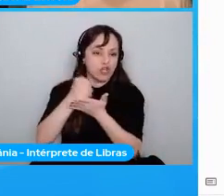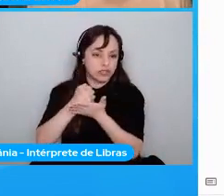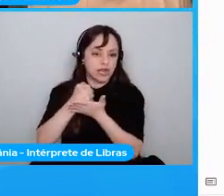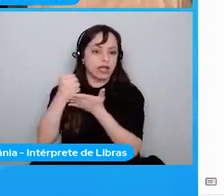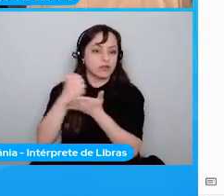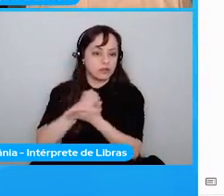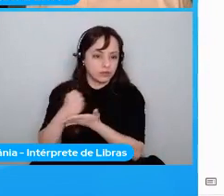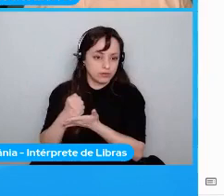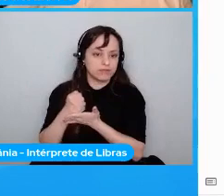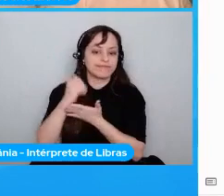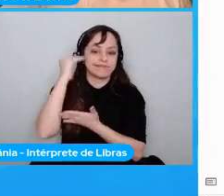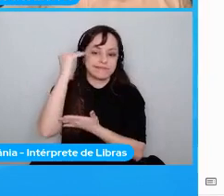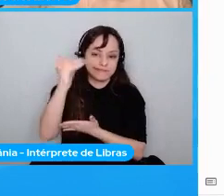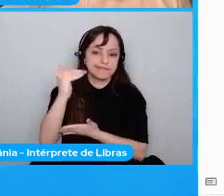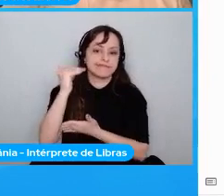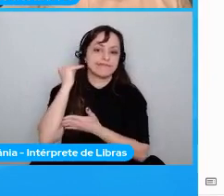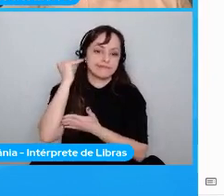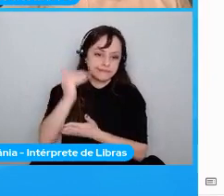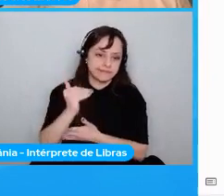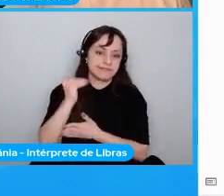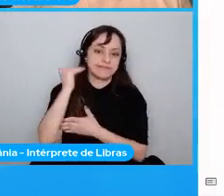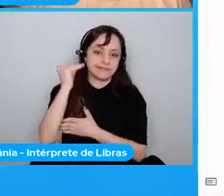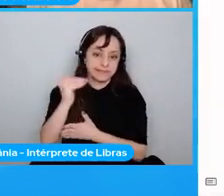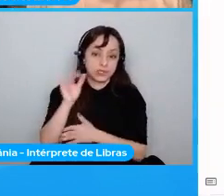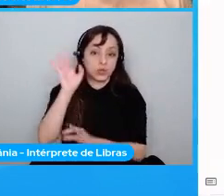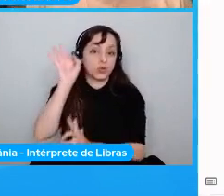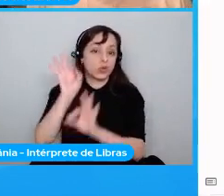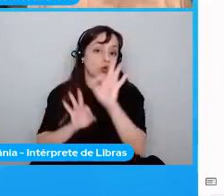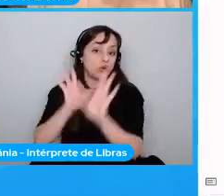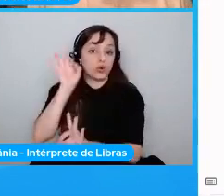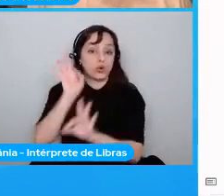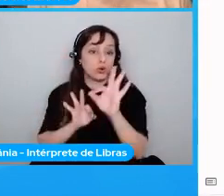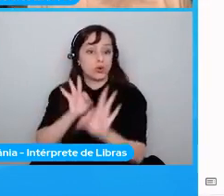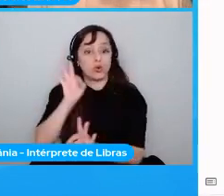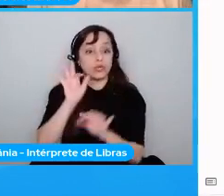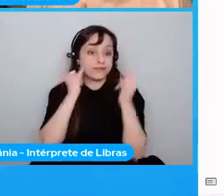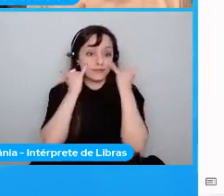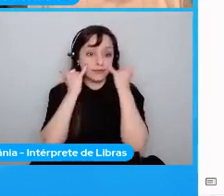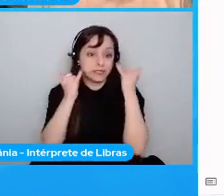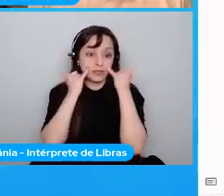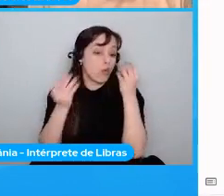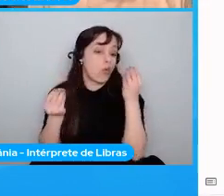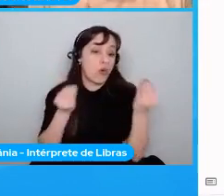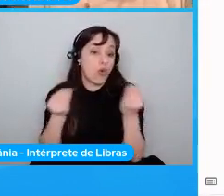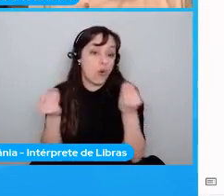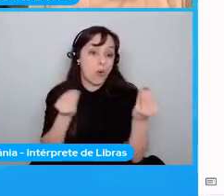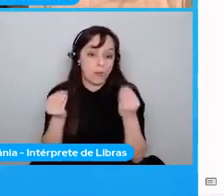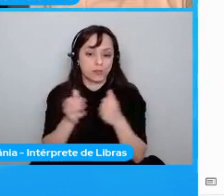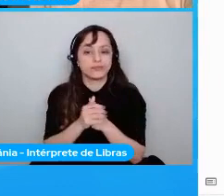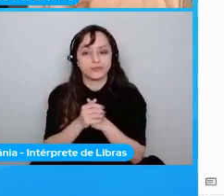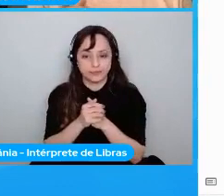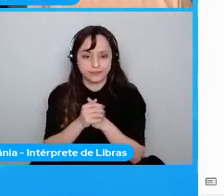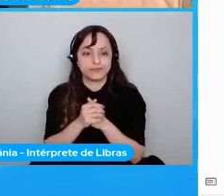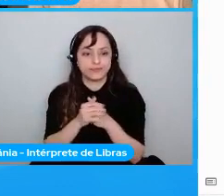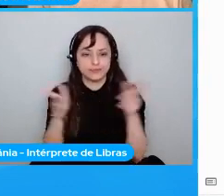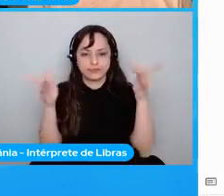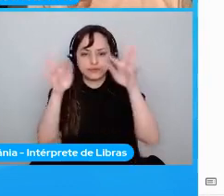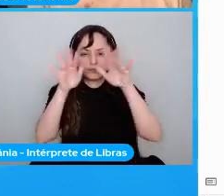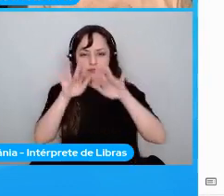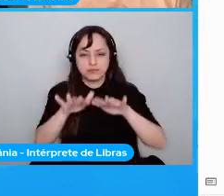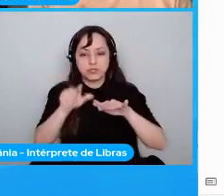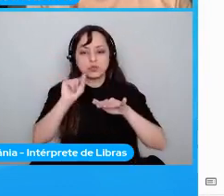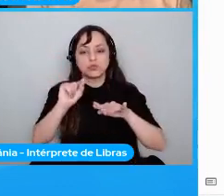contratos y vamos a ordenar nuestra información de manera de que tenga el top 10